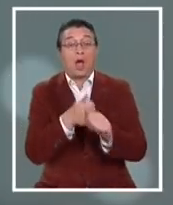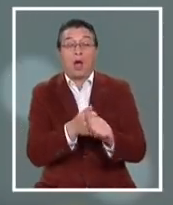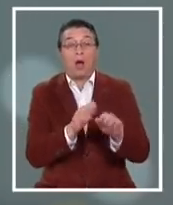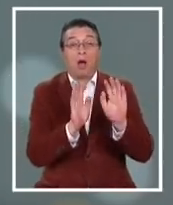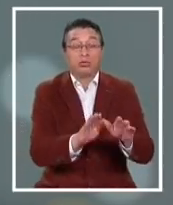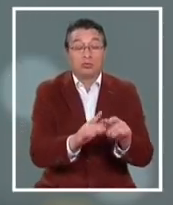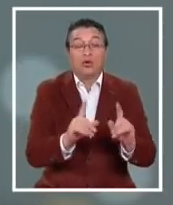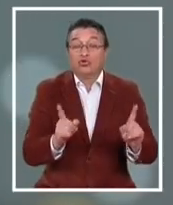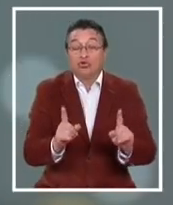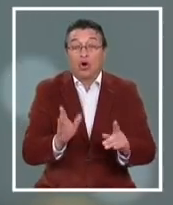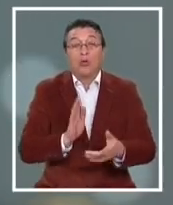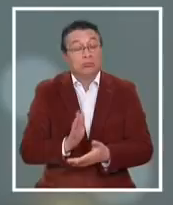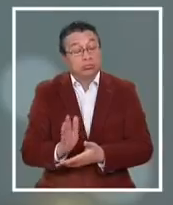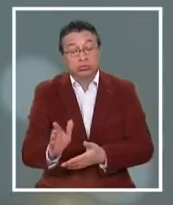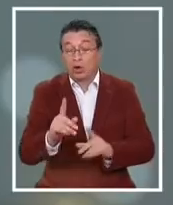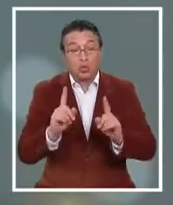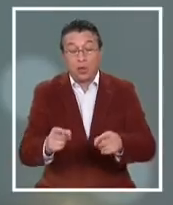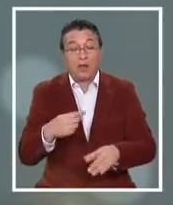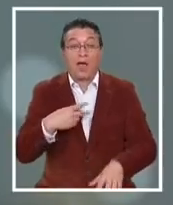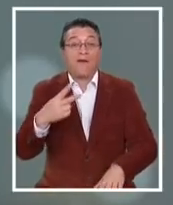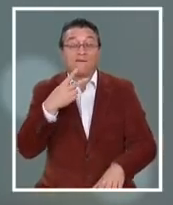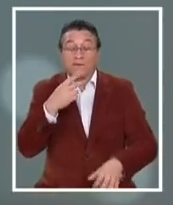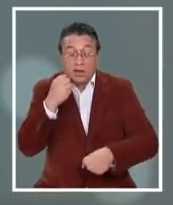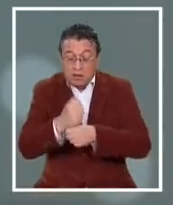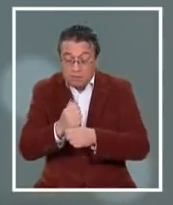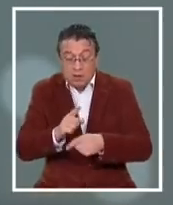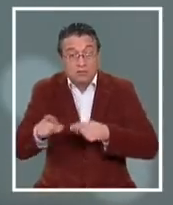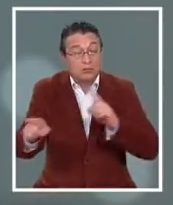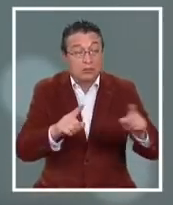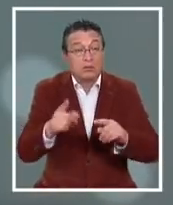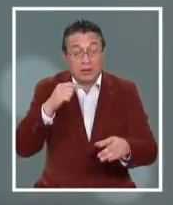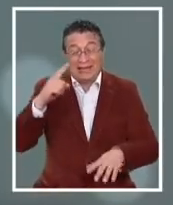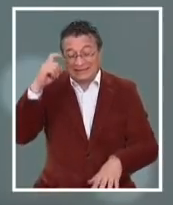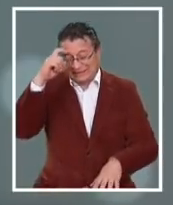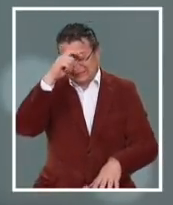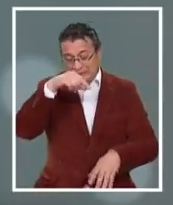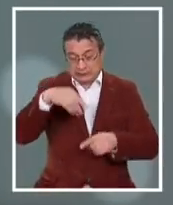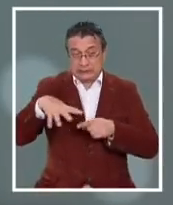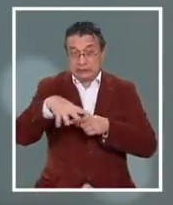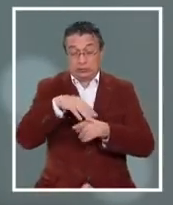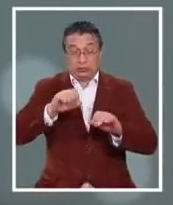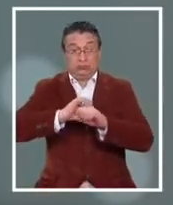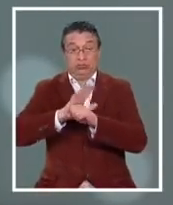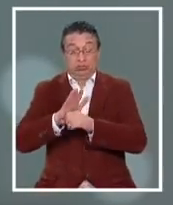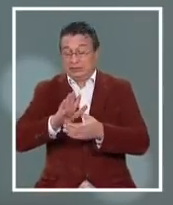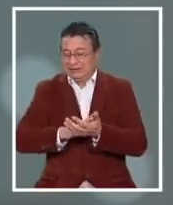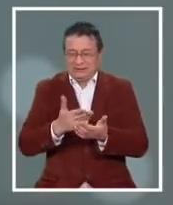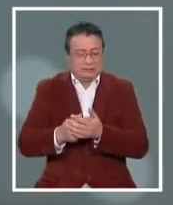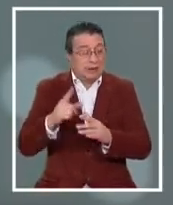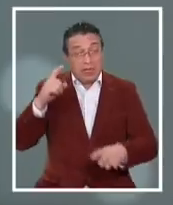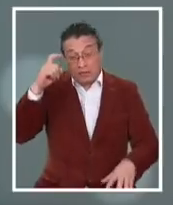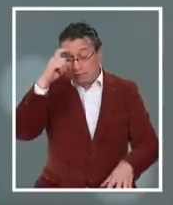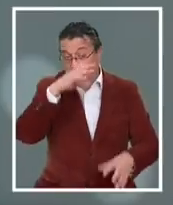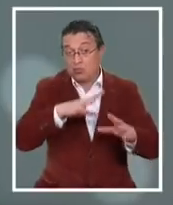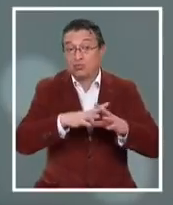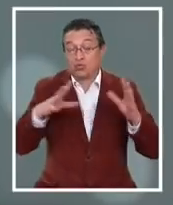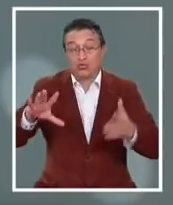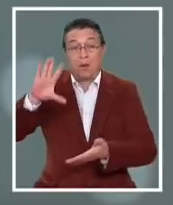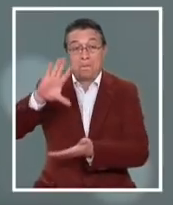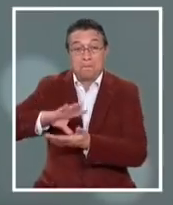si no, va a salir igual a buscarse la vida. Y creo que estamos en un momento tan crítico de la pandemia, en un momento sanitario tan, tan difícil como